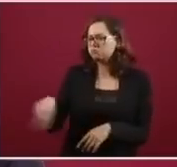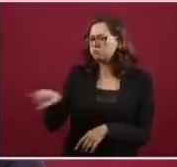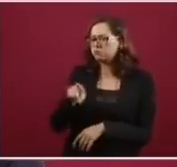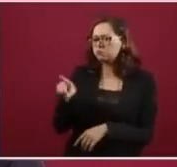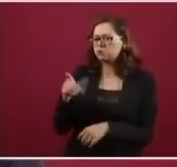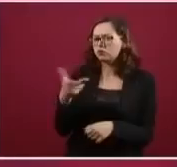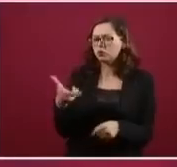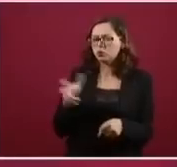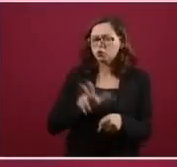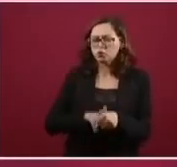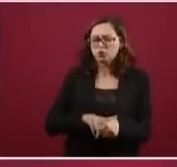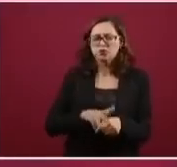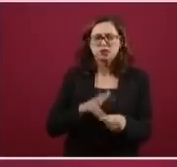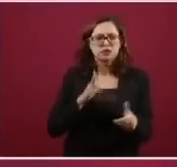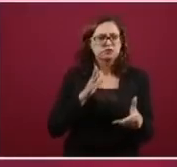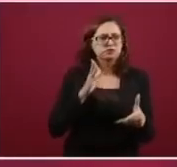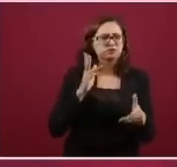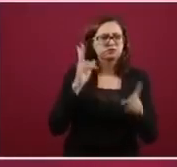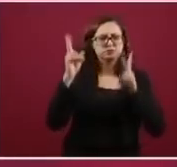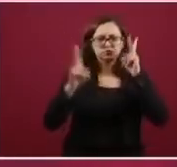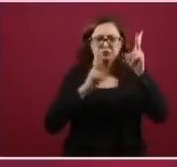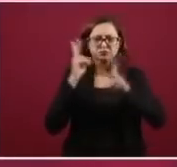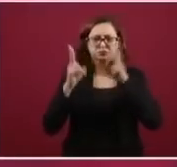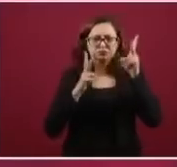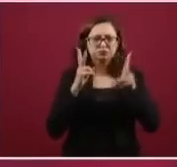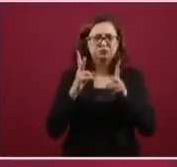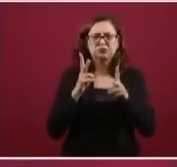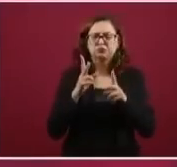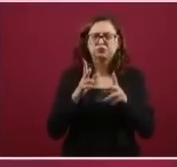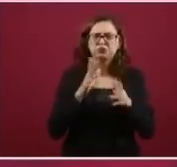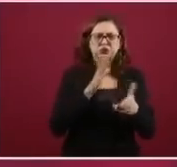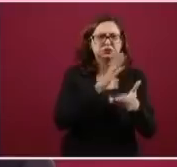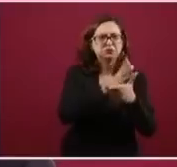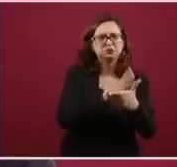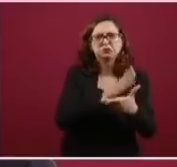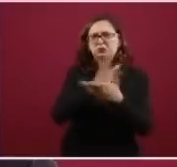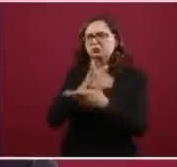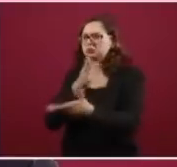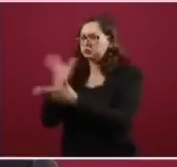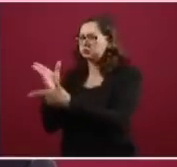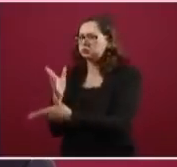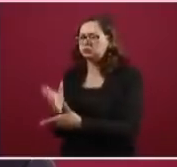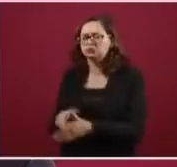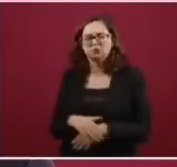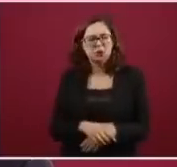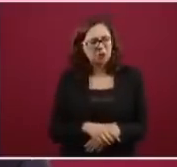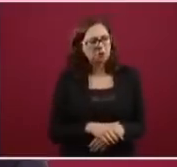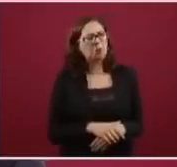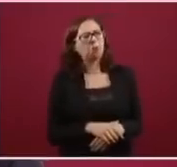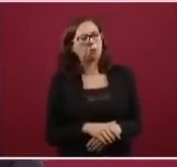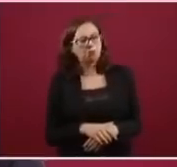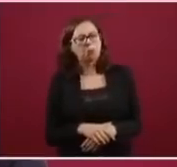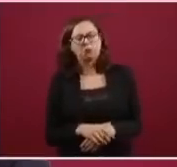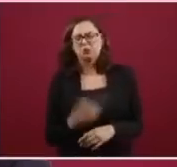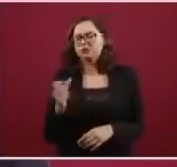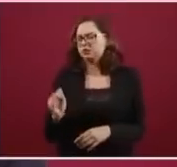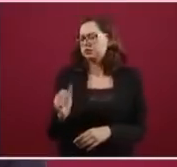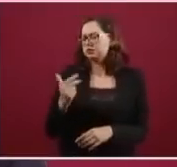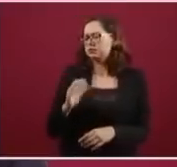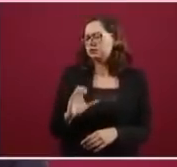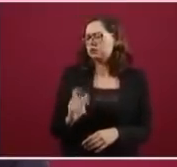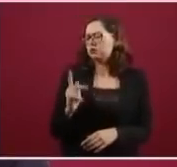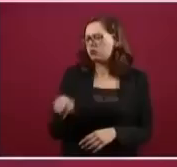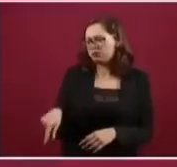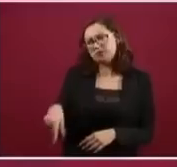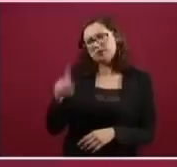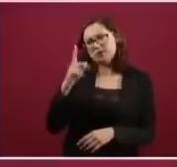hospitales de manera aleatoria y me pareció muy buena sugerencia y entonces empecé a mandar a personal de la secretaría de hacienda para